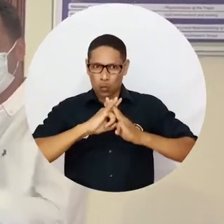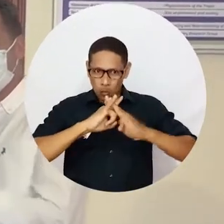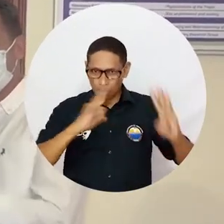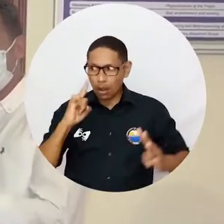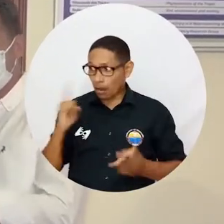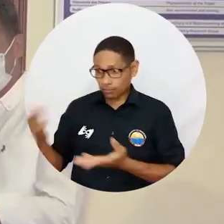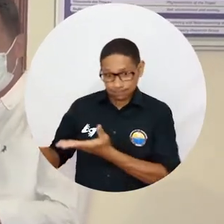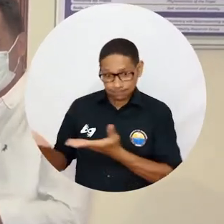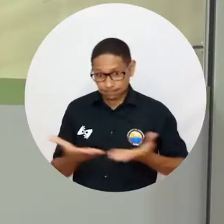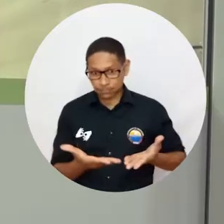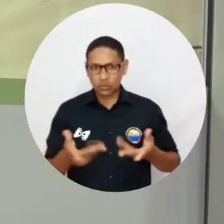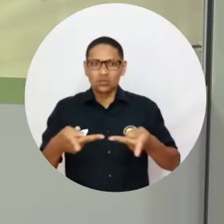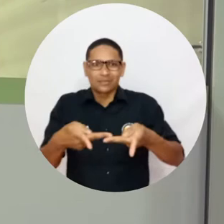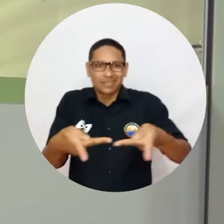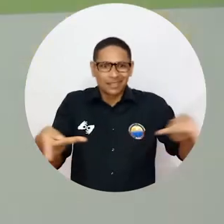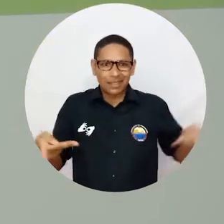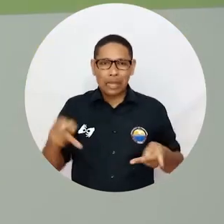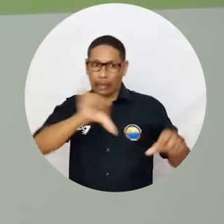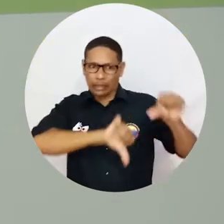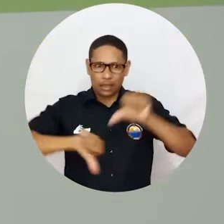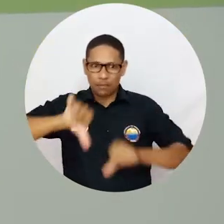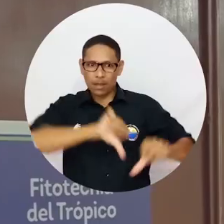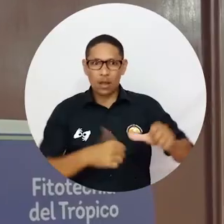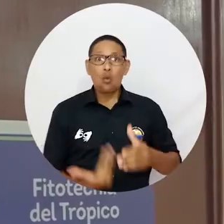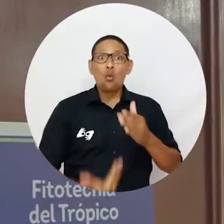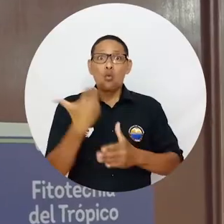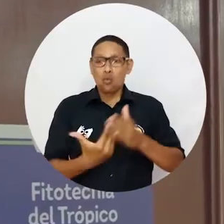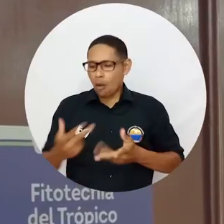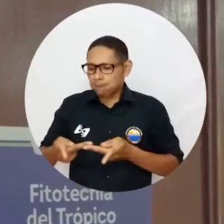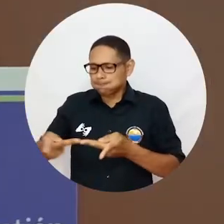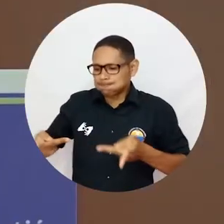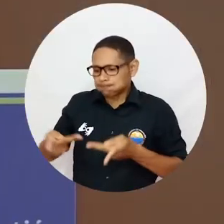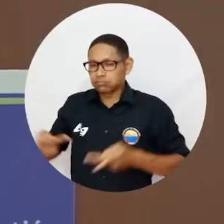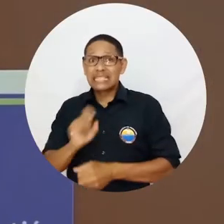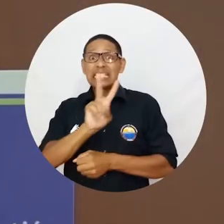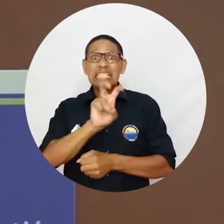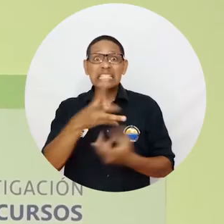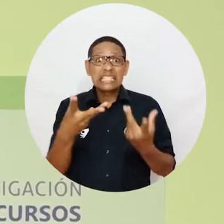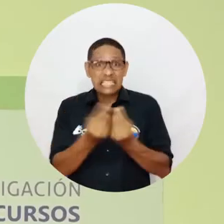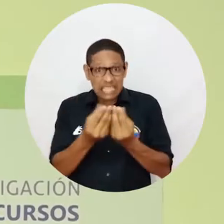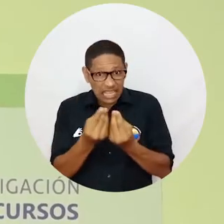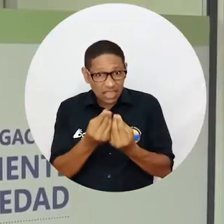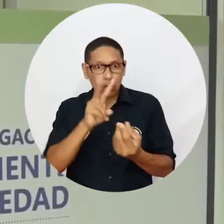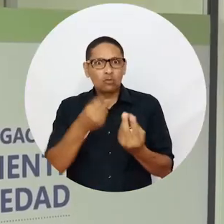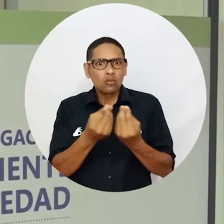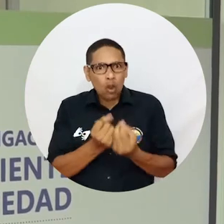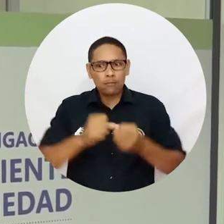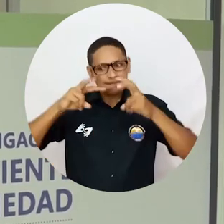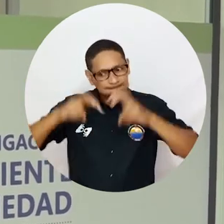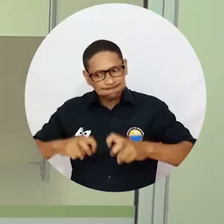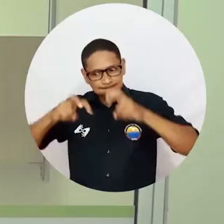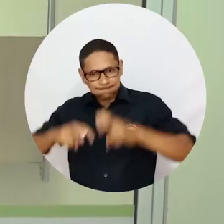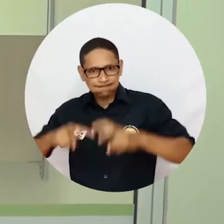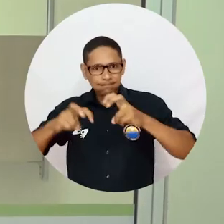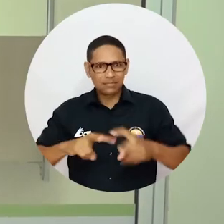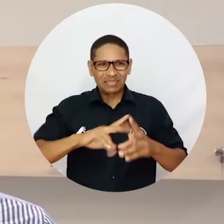un laboratorio de química y nuevas oficinas dispuestas para el funcionamiento de 7 grupos de investigación vinculados a la Vicerrectoría de